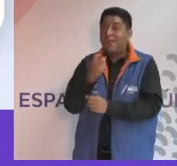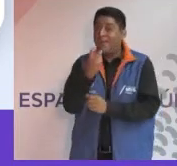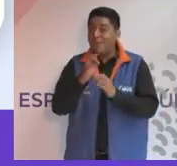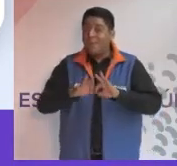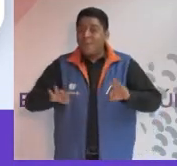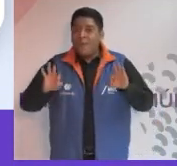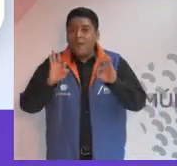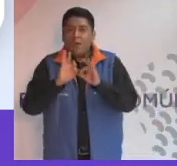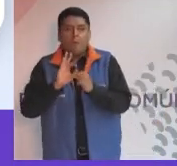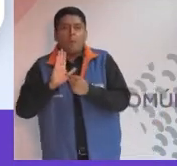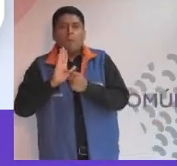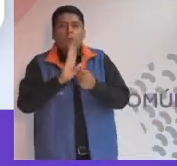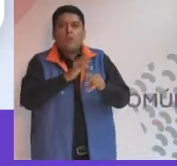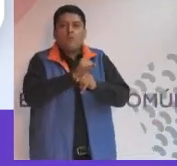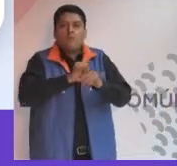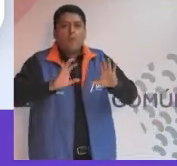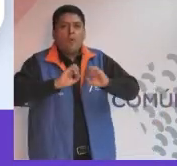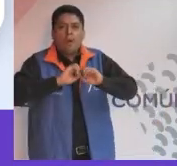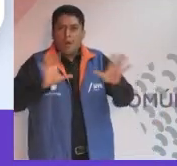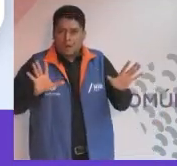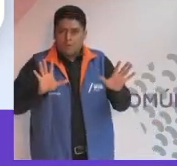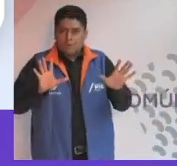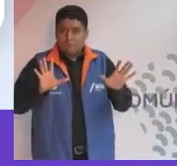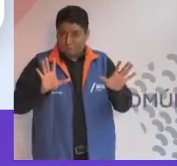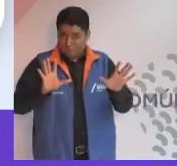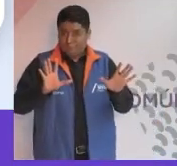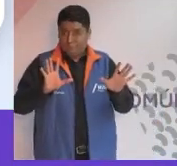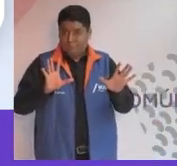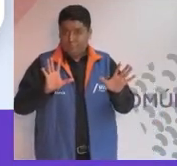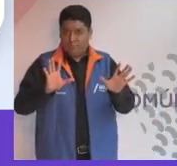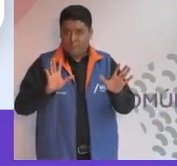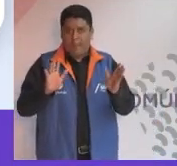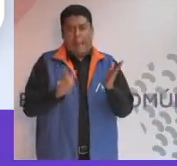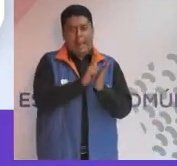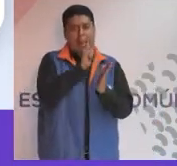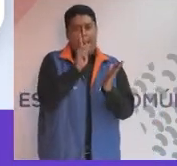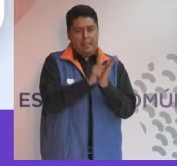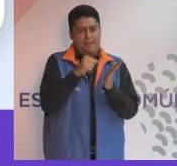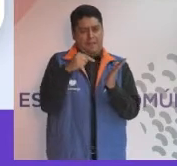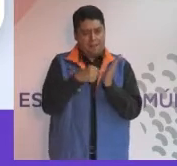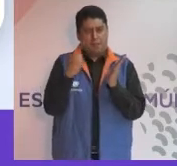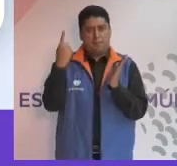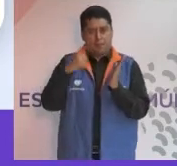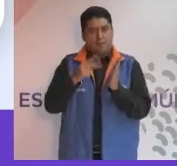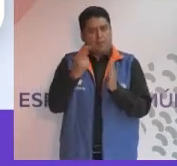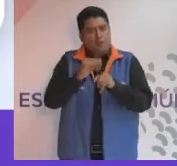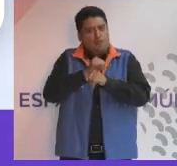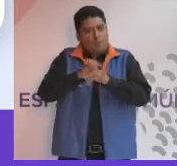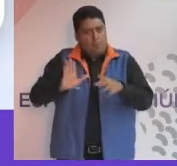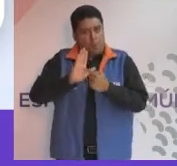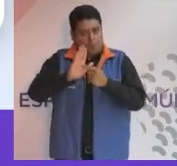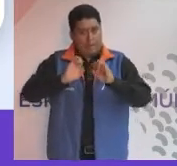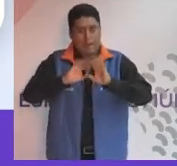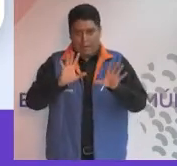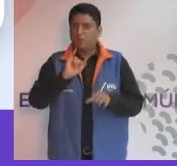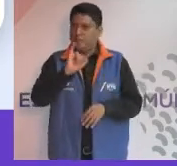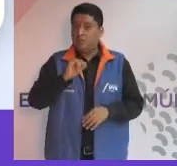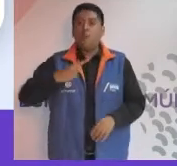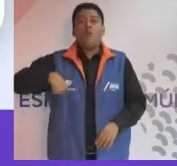regulación incluso más estrictos que los que marca la normativa. Siempre buscamos ir un poco más